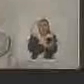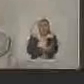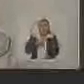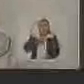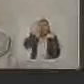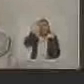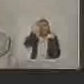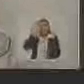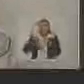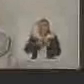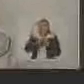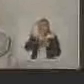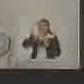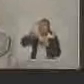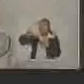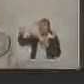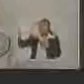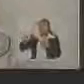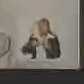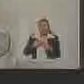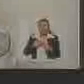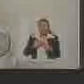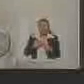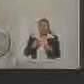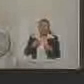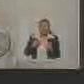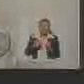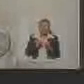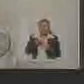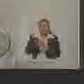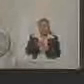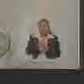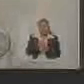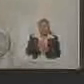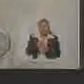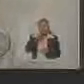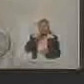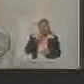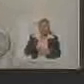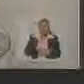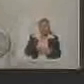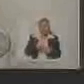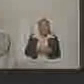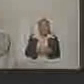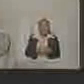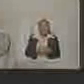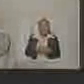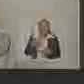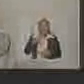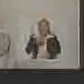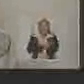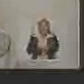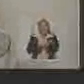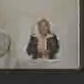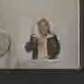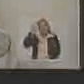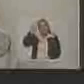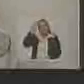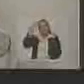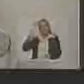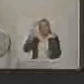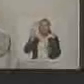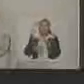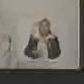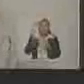los problemas que a todos nos aquejan. He padecido por inseguridad, trámites engorrosos y burocráticos, falta de